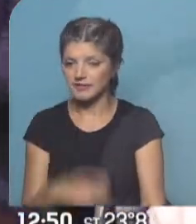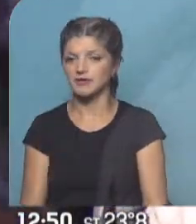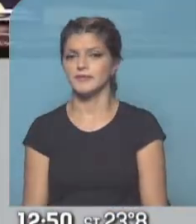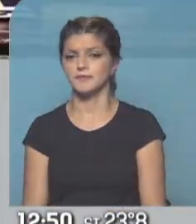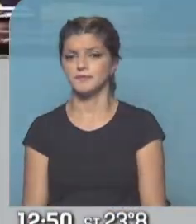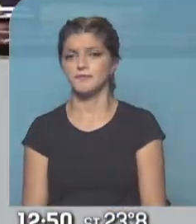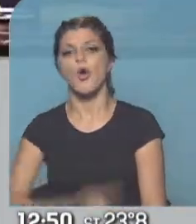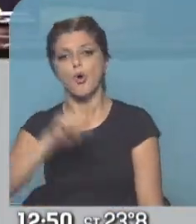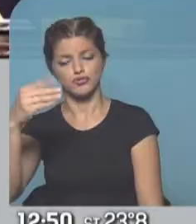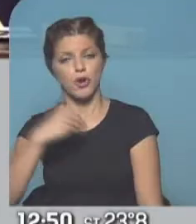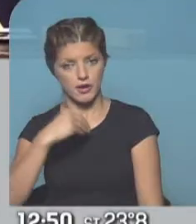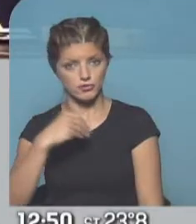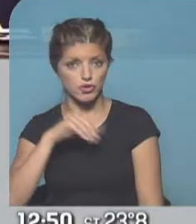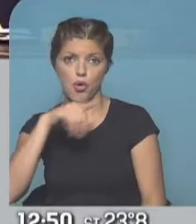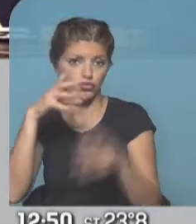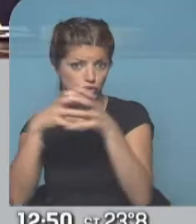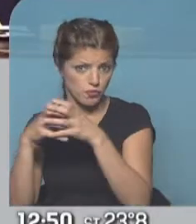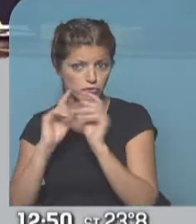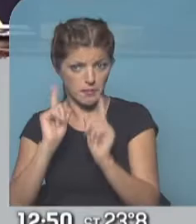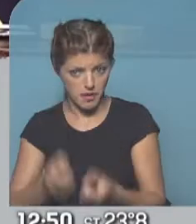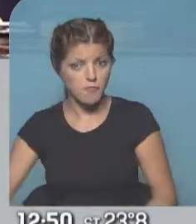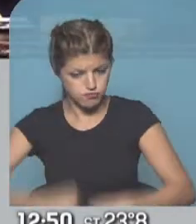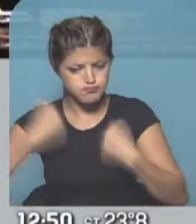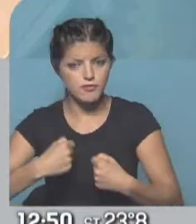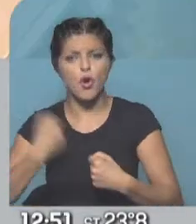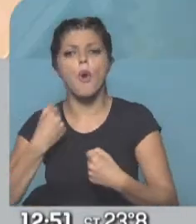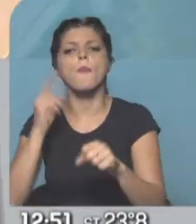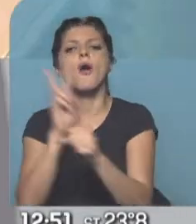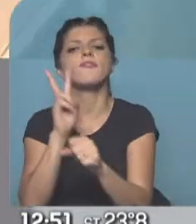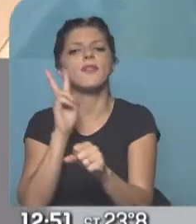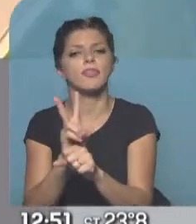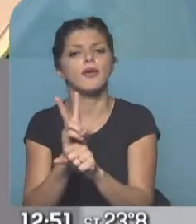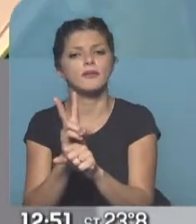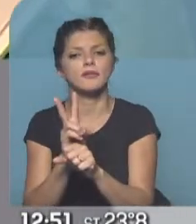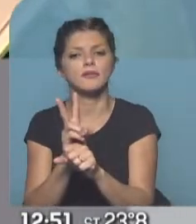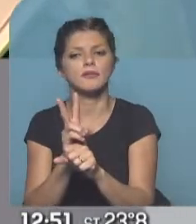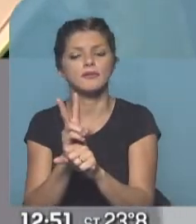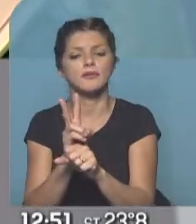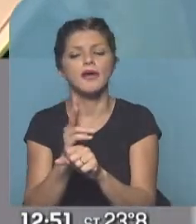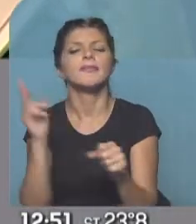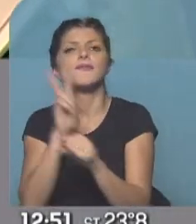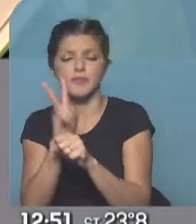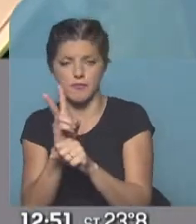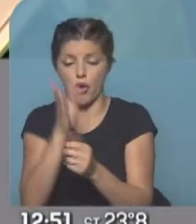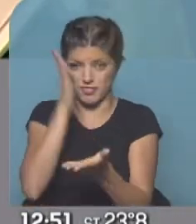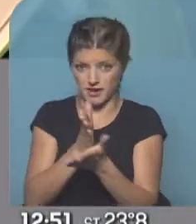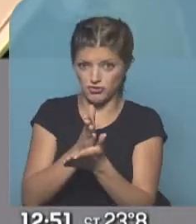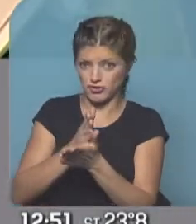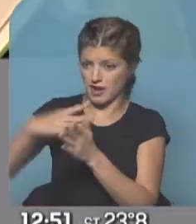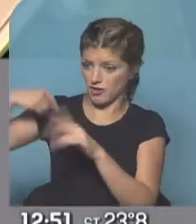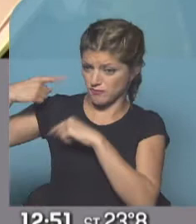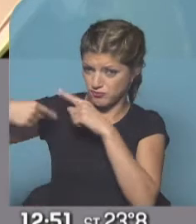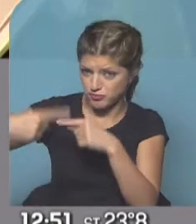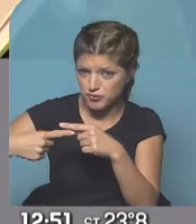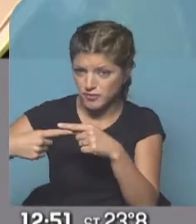de otros católicos, de otros grupos, sobre cómo defender los derechos ancestrales frente a